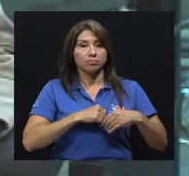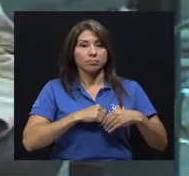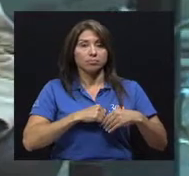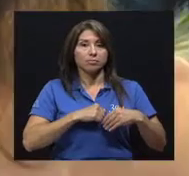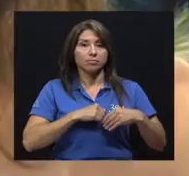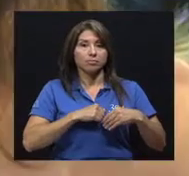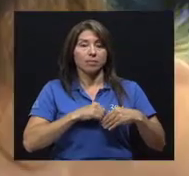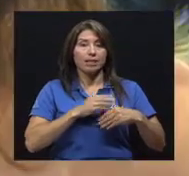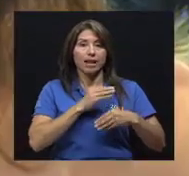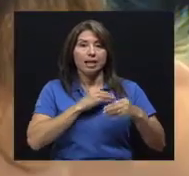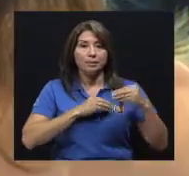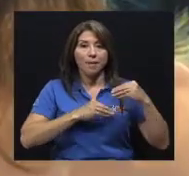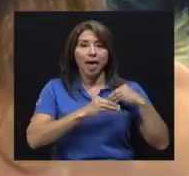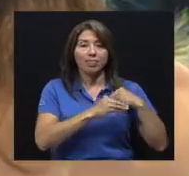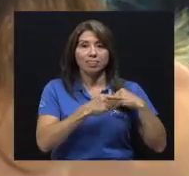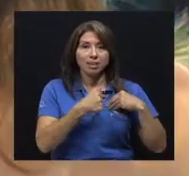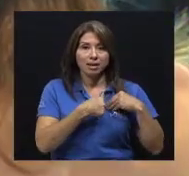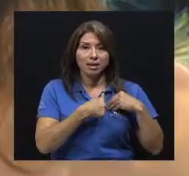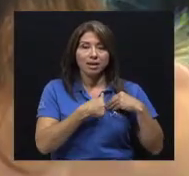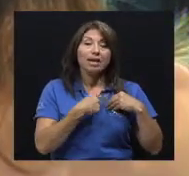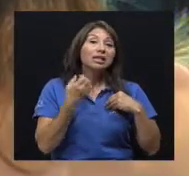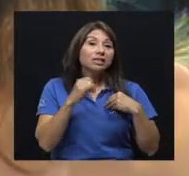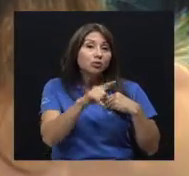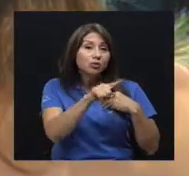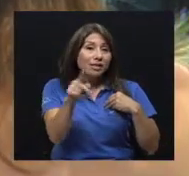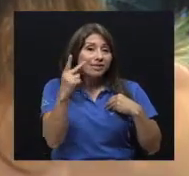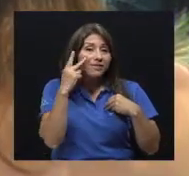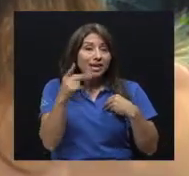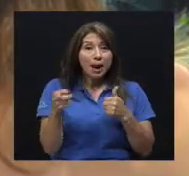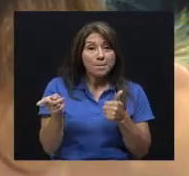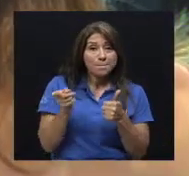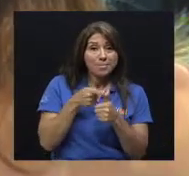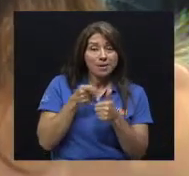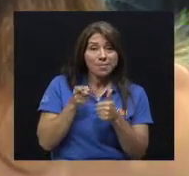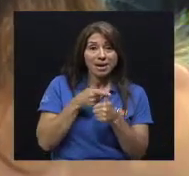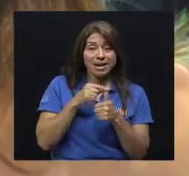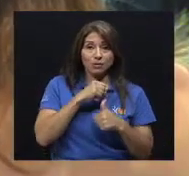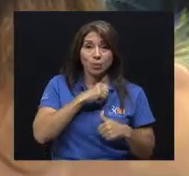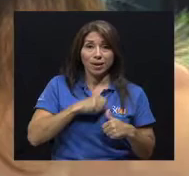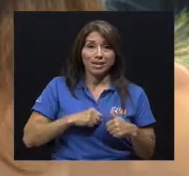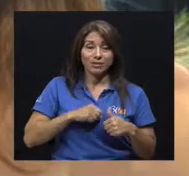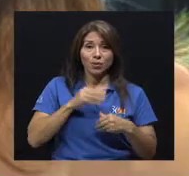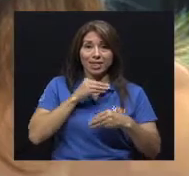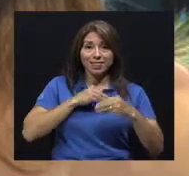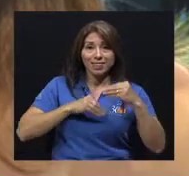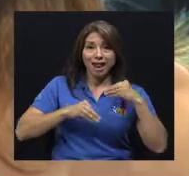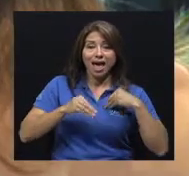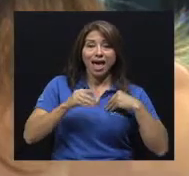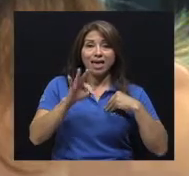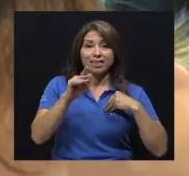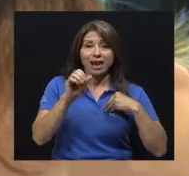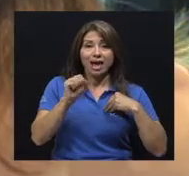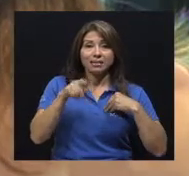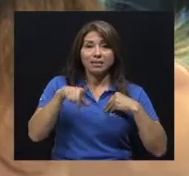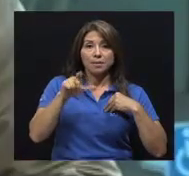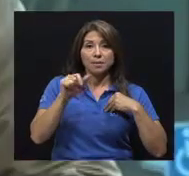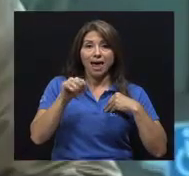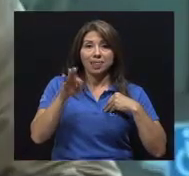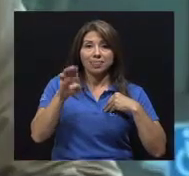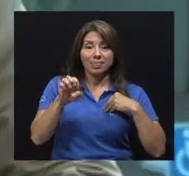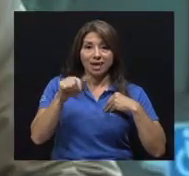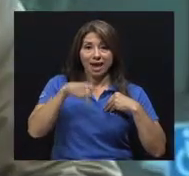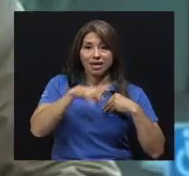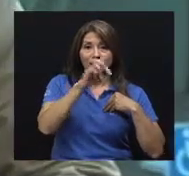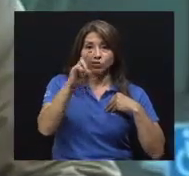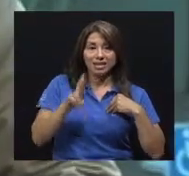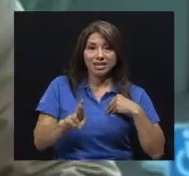cardíaco, ¿verdad? Inclusive, si usted se fija en los primeros trasplantes que tuvimos en Costa Rica,